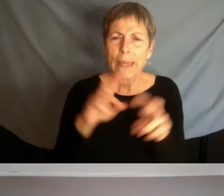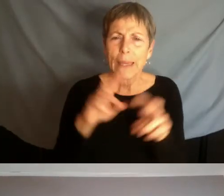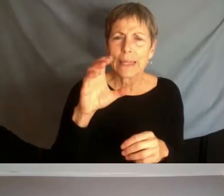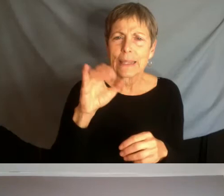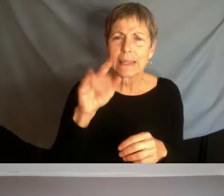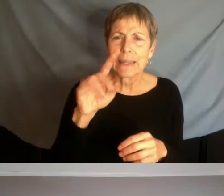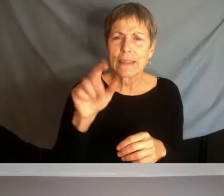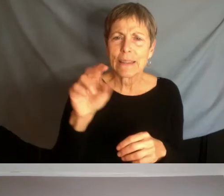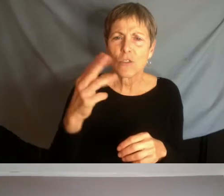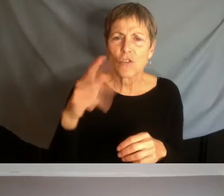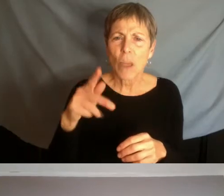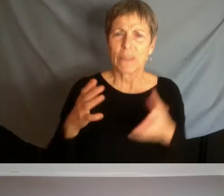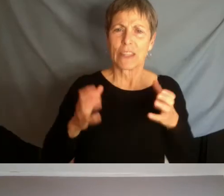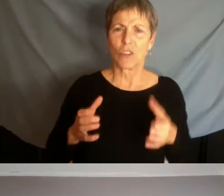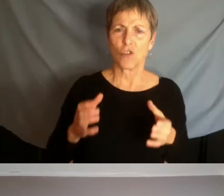bit?